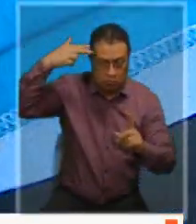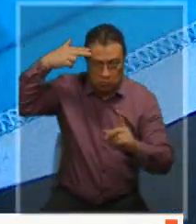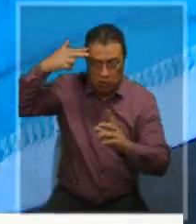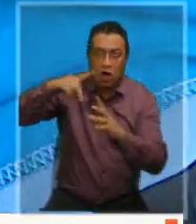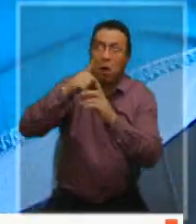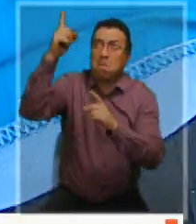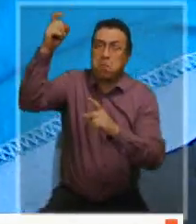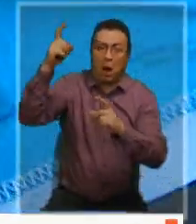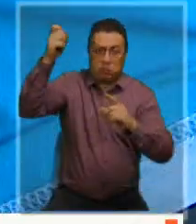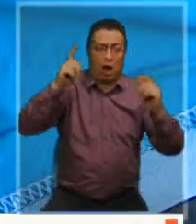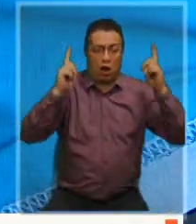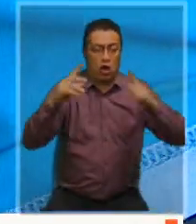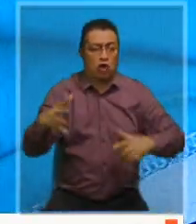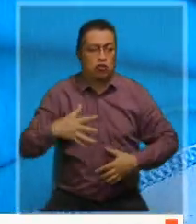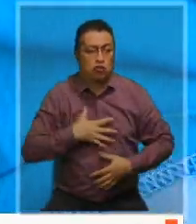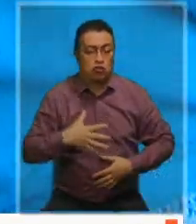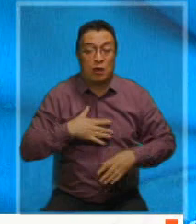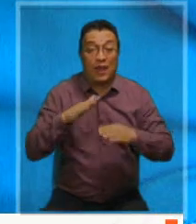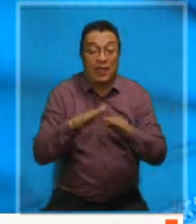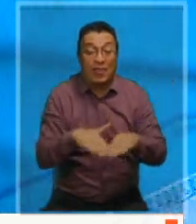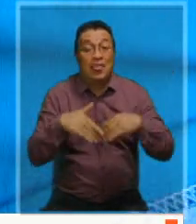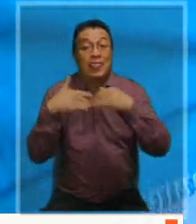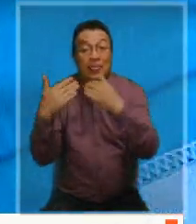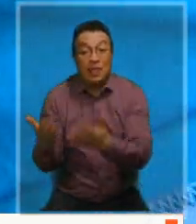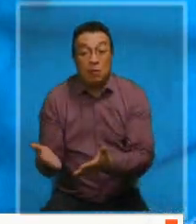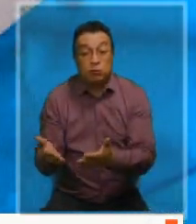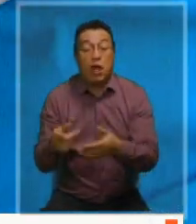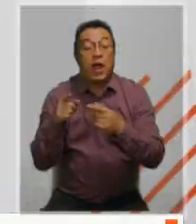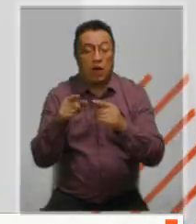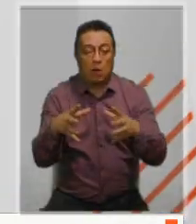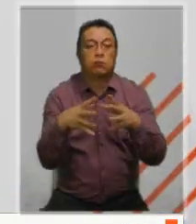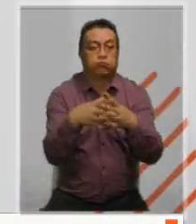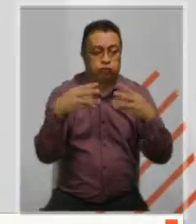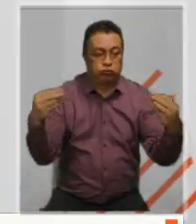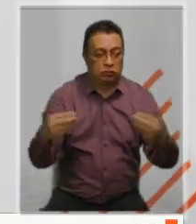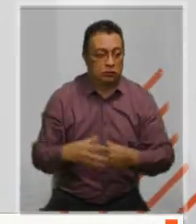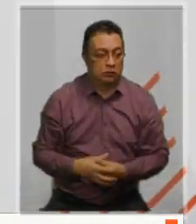Y posterior a esto se dieron a la fuga.